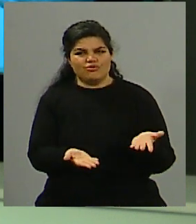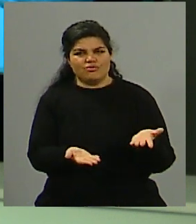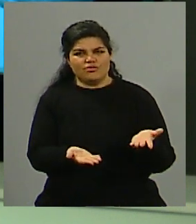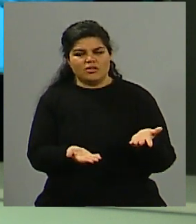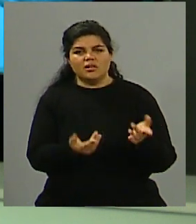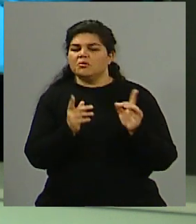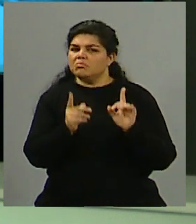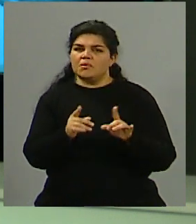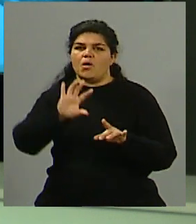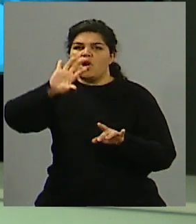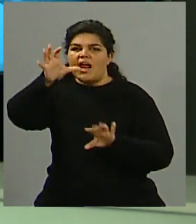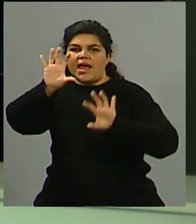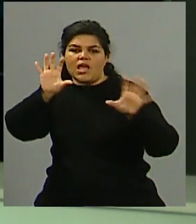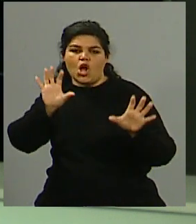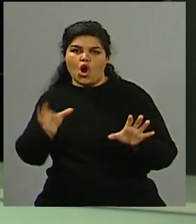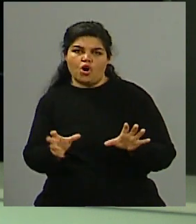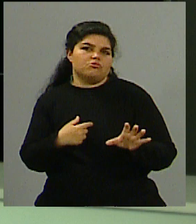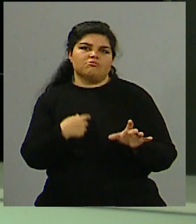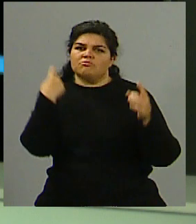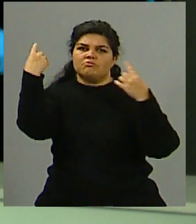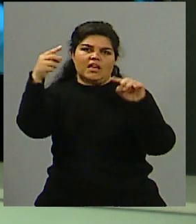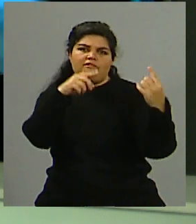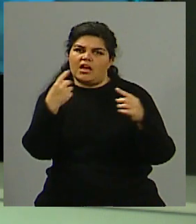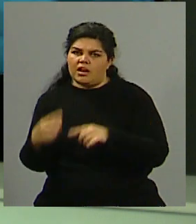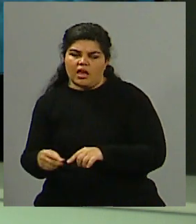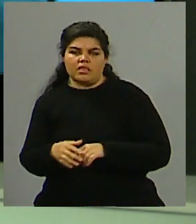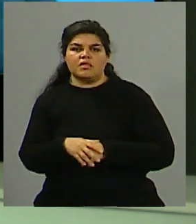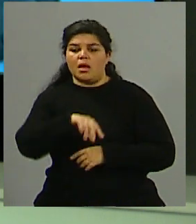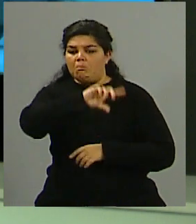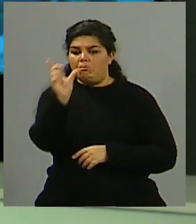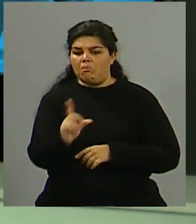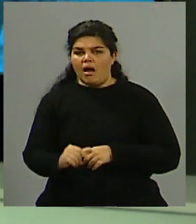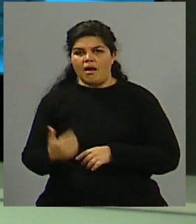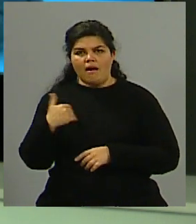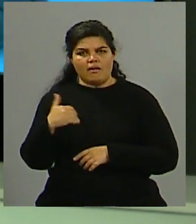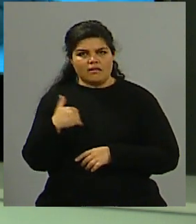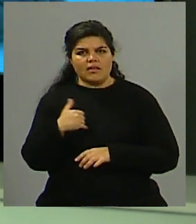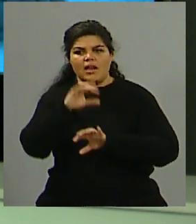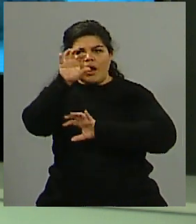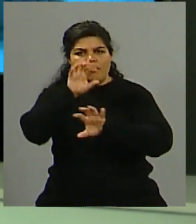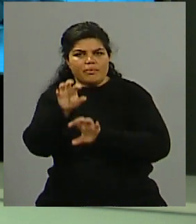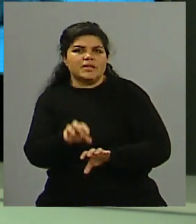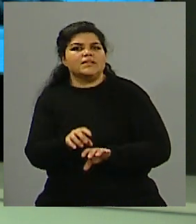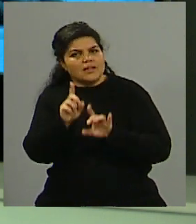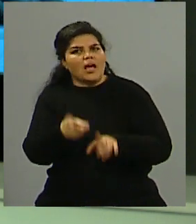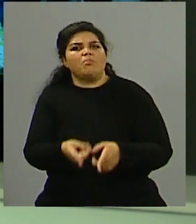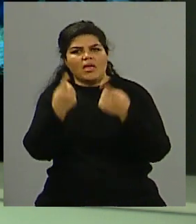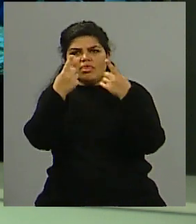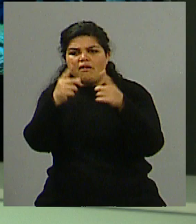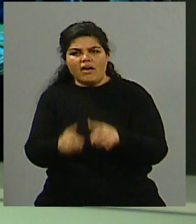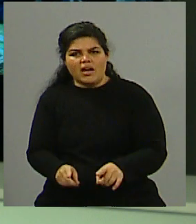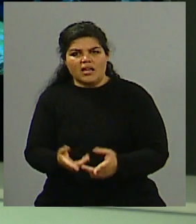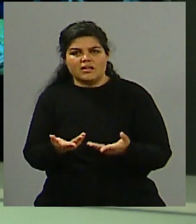particularidades de cada región, de nuestro país, que es tan vasto, por ejemplo. Ujú. Bueno, lo que pasa es que